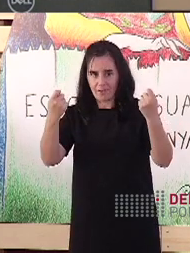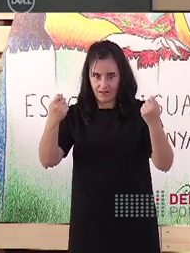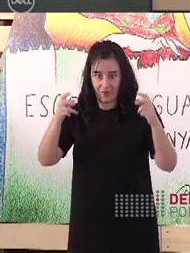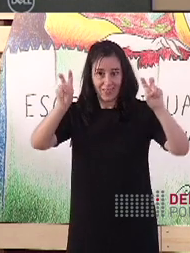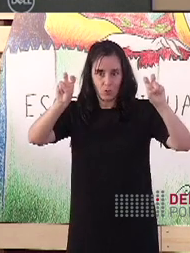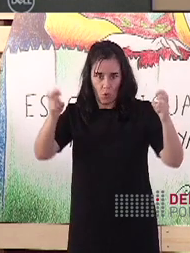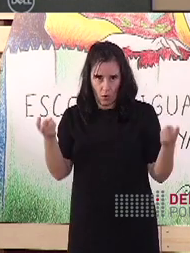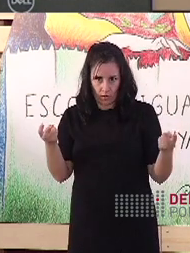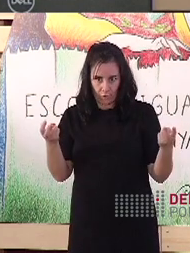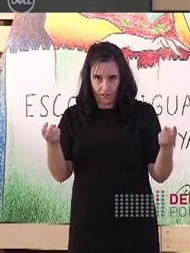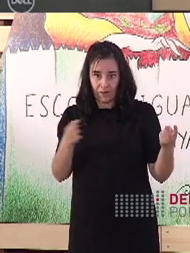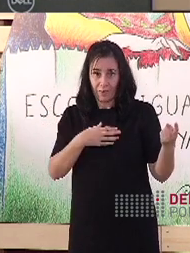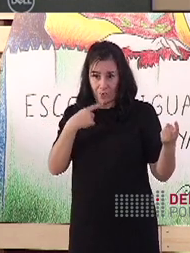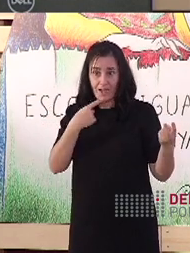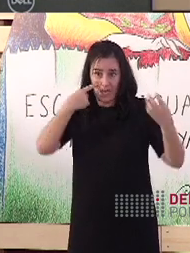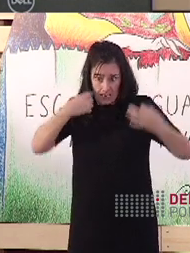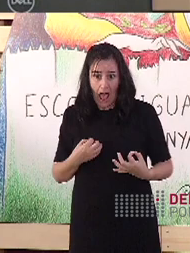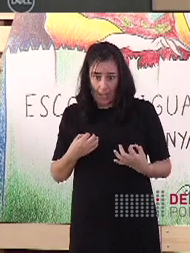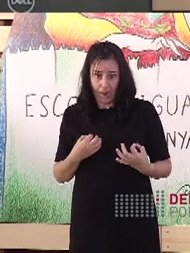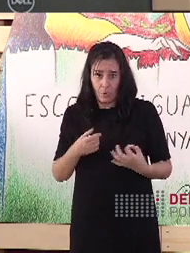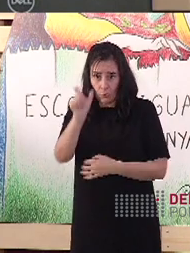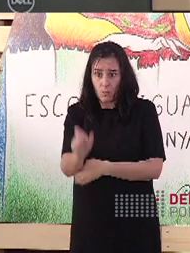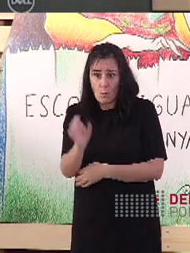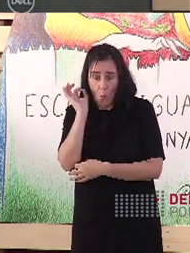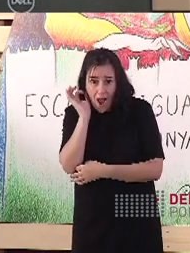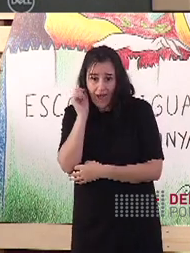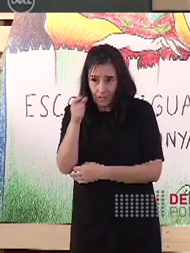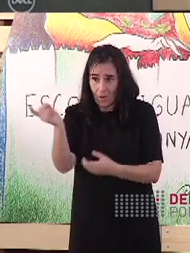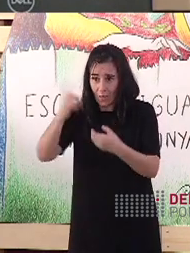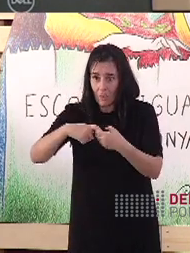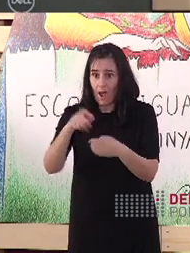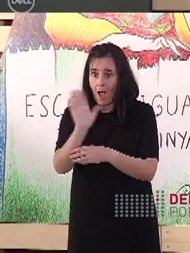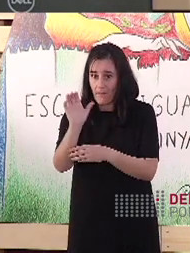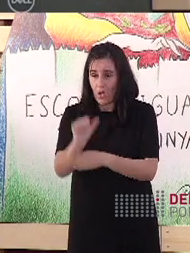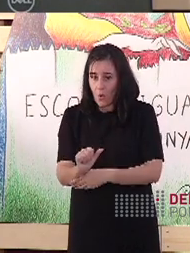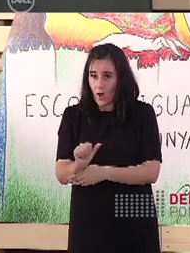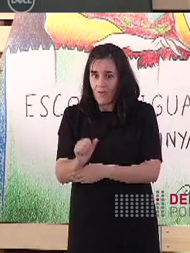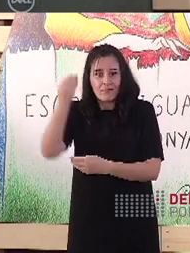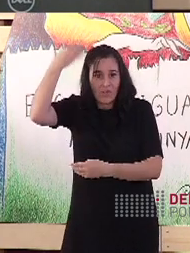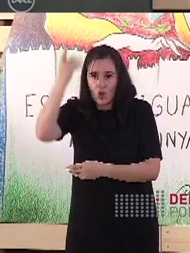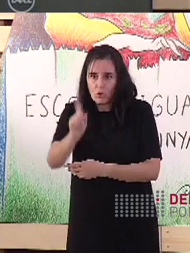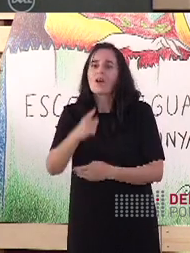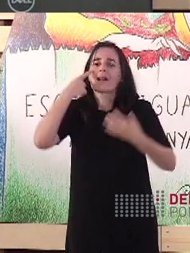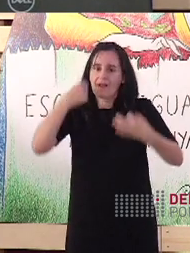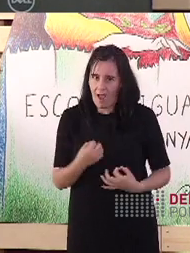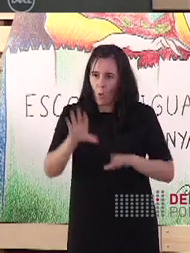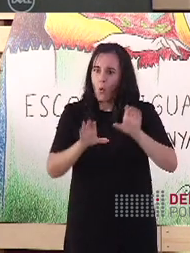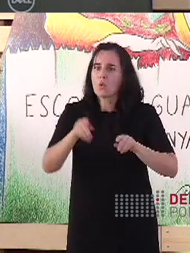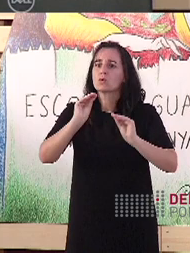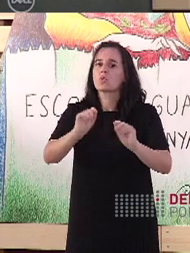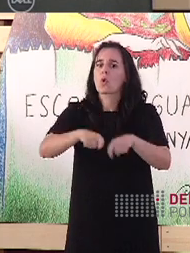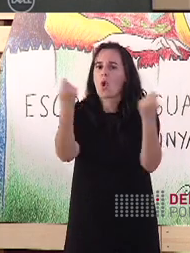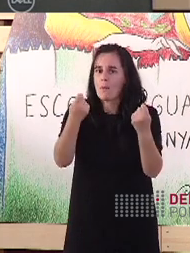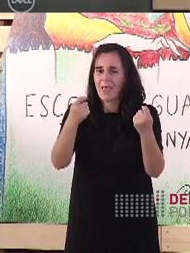película le están rompiendo el culo, ¿de acuerdo? O sea, no es ficción. De hecho, cuando las lees te das cuenta, ¿no? Ahí no hay nada de ficción. Sus lágrimas no